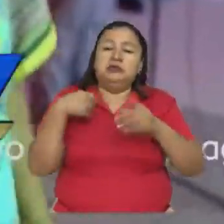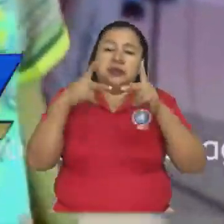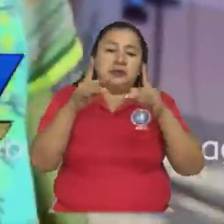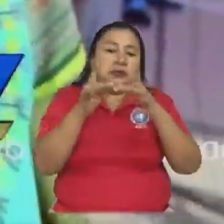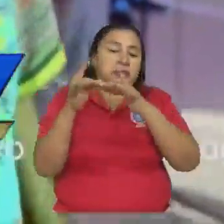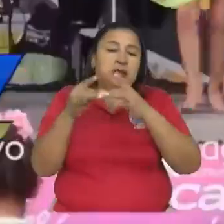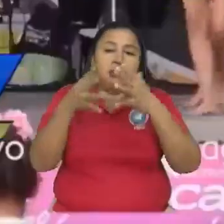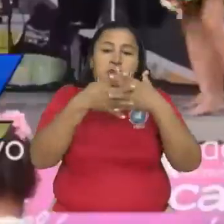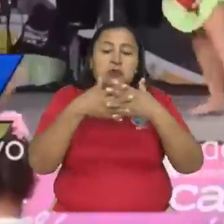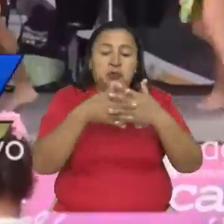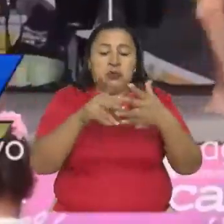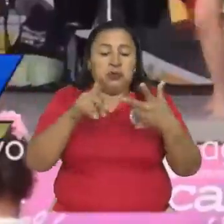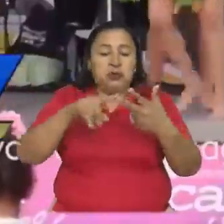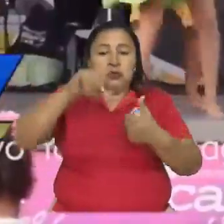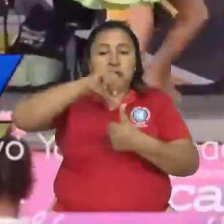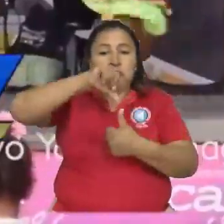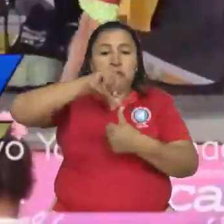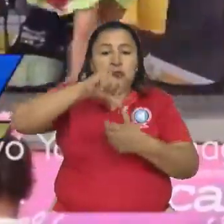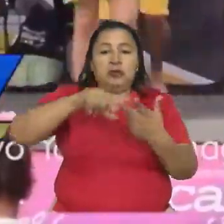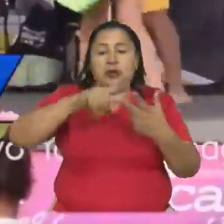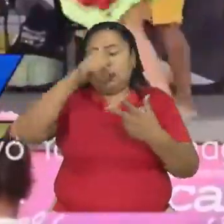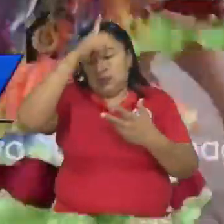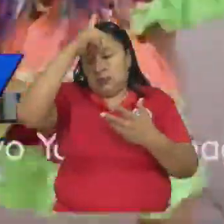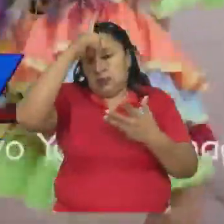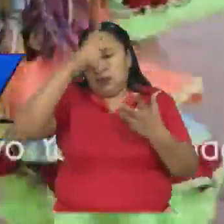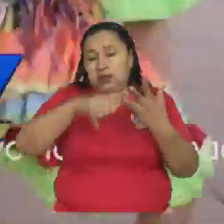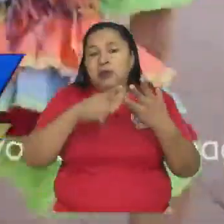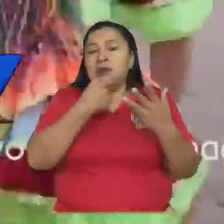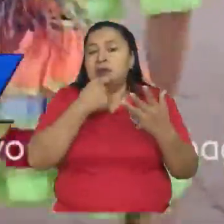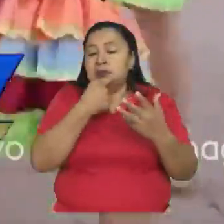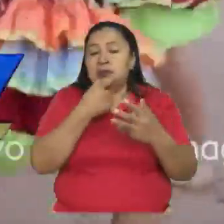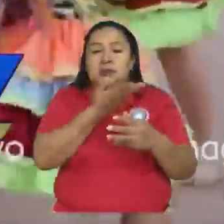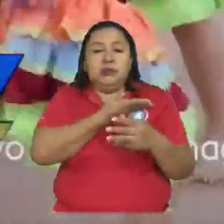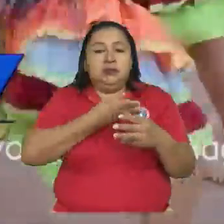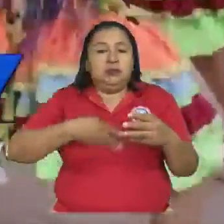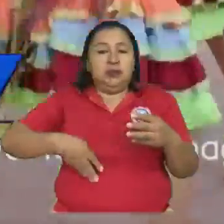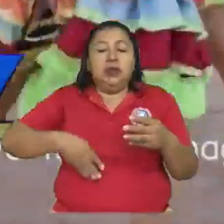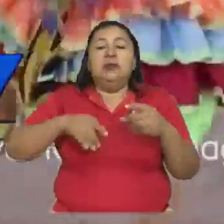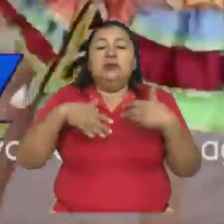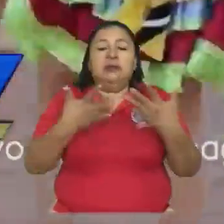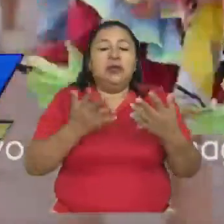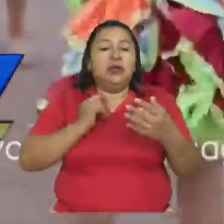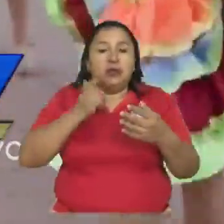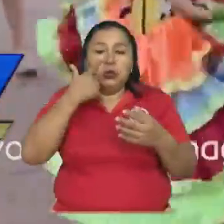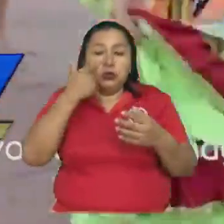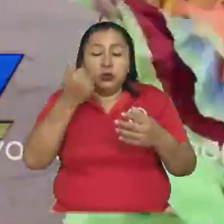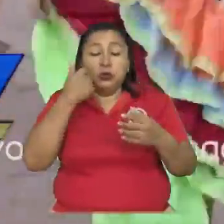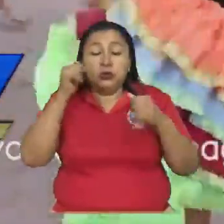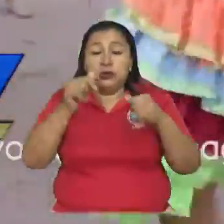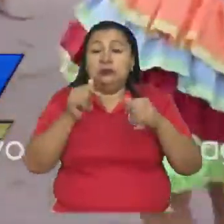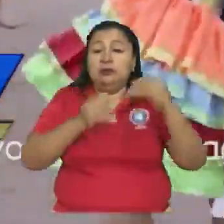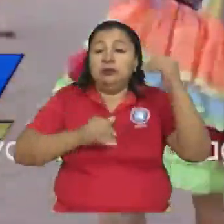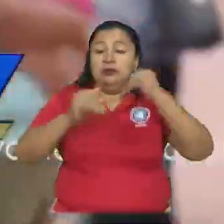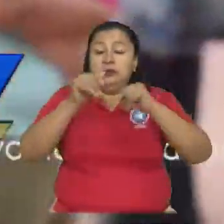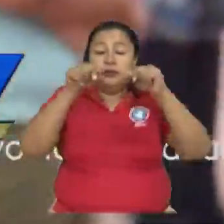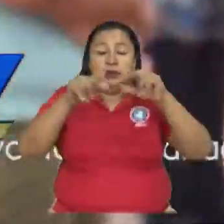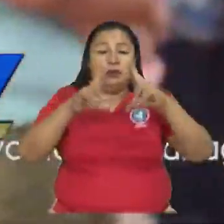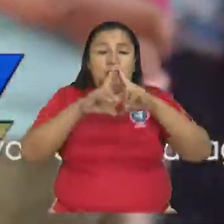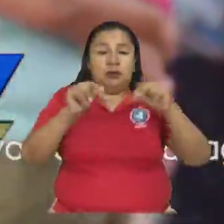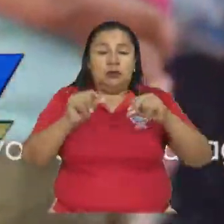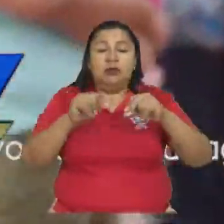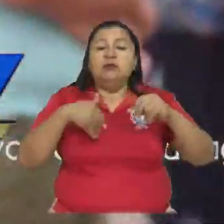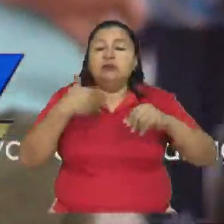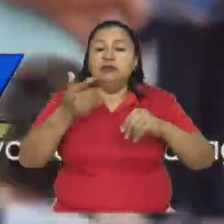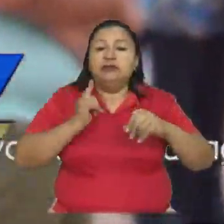Unidos, de Centroamérica, de Alemania, Reino Unido y España, para que conozcan más nuestro país, ¿verdad?